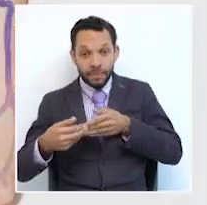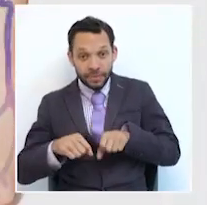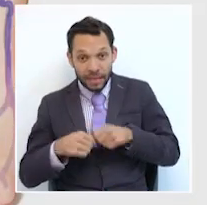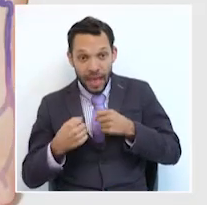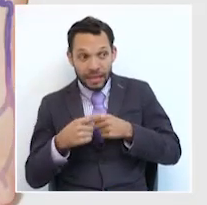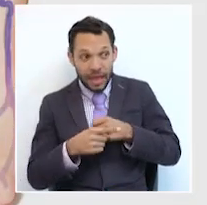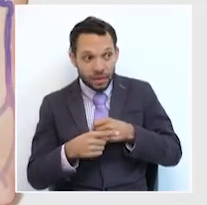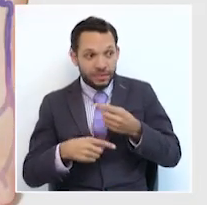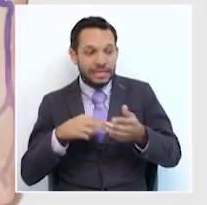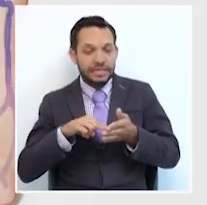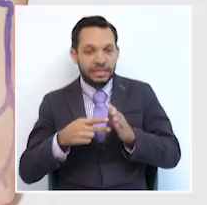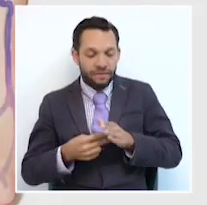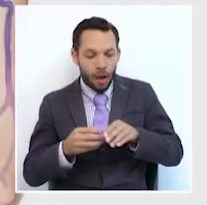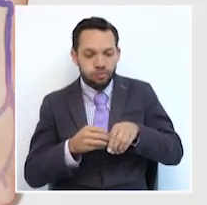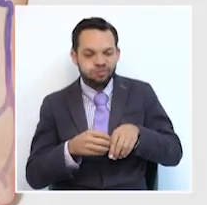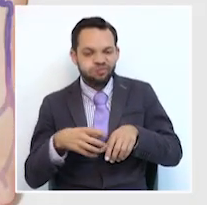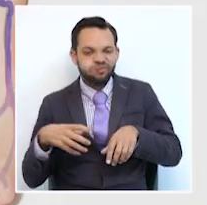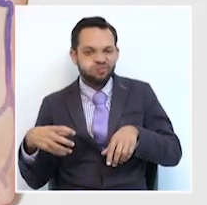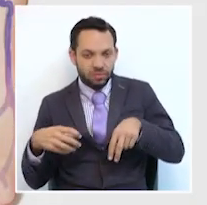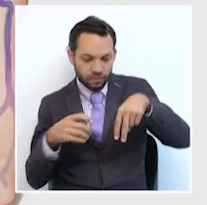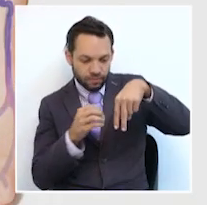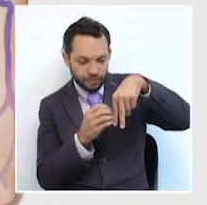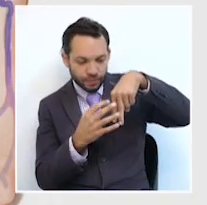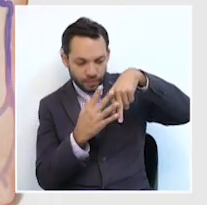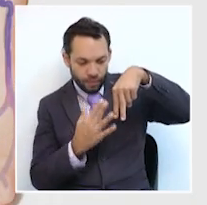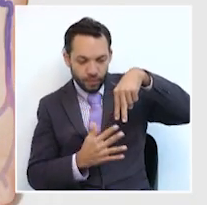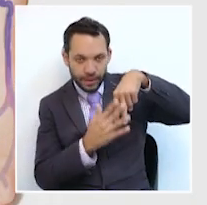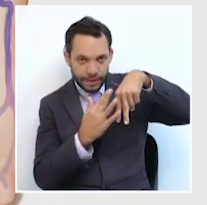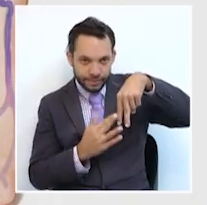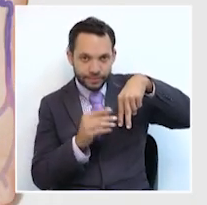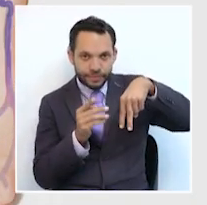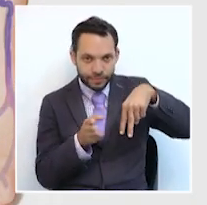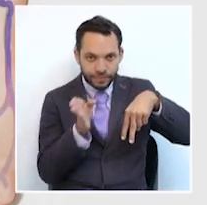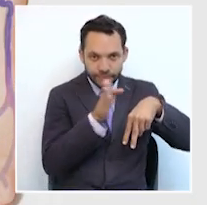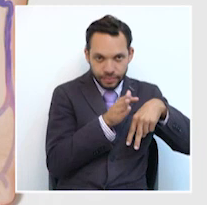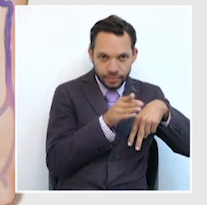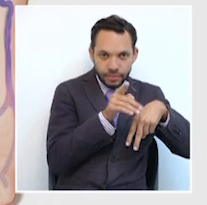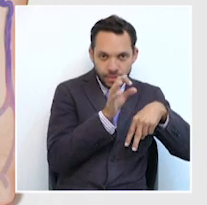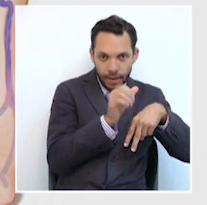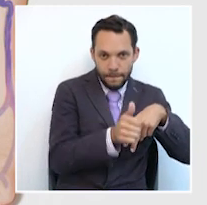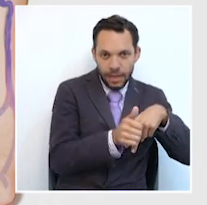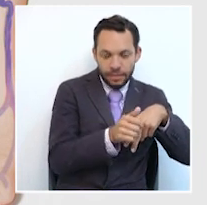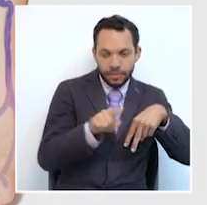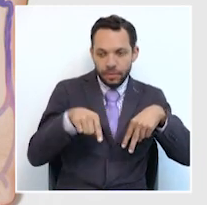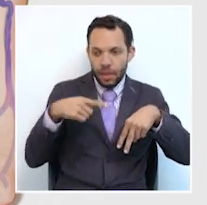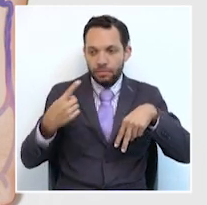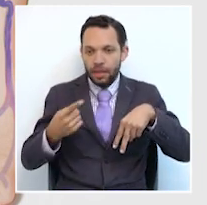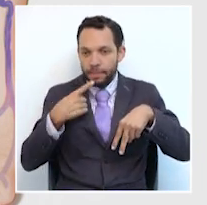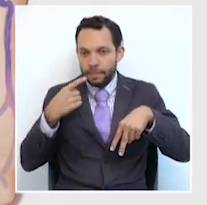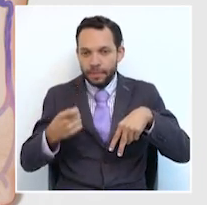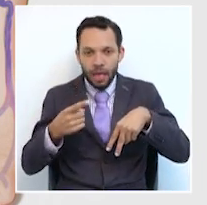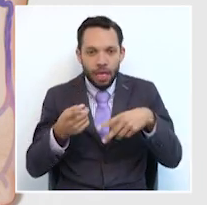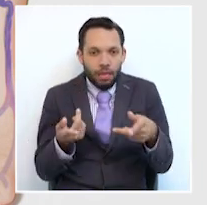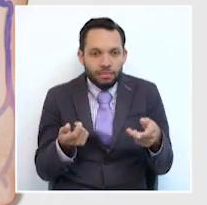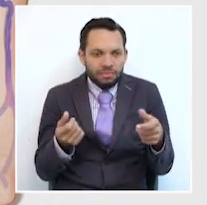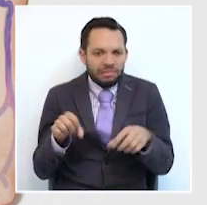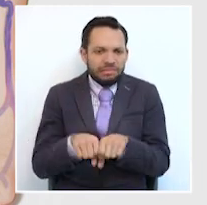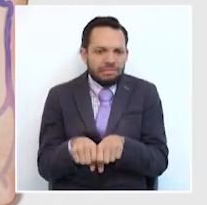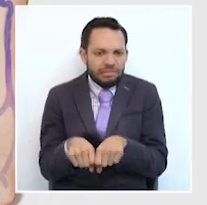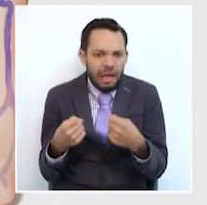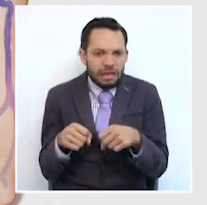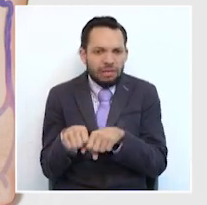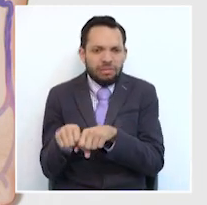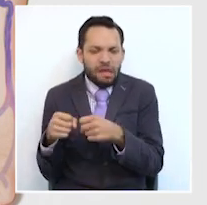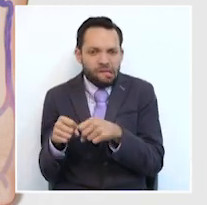venas míralas ahí a la izquierda es normal y a la derecha está ya están alteradas están